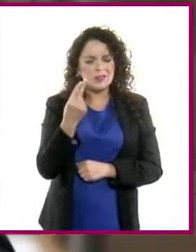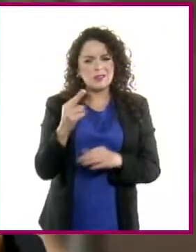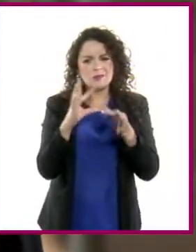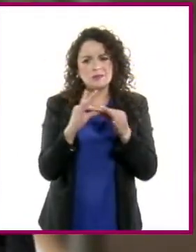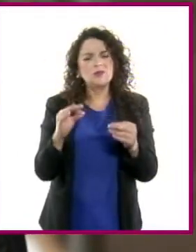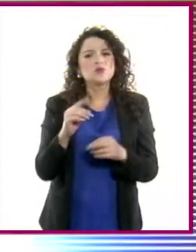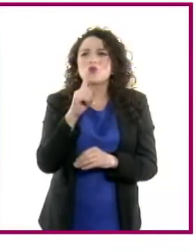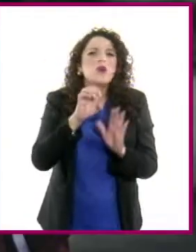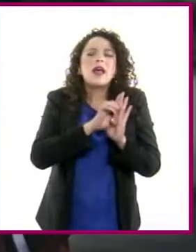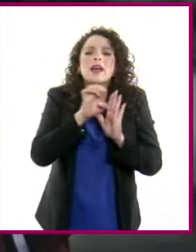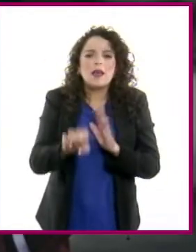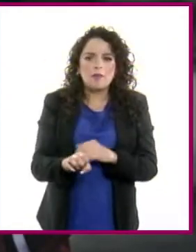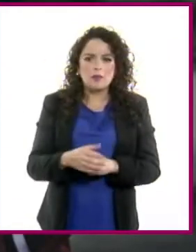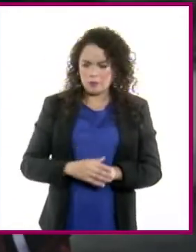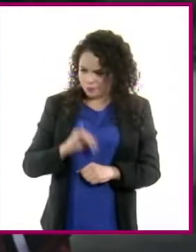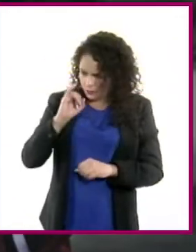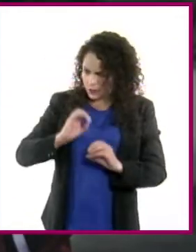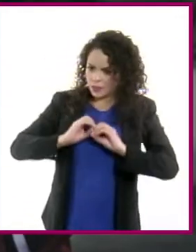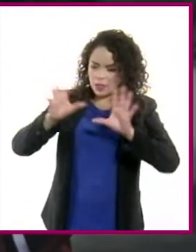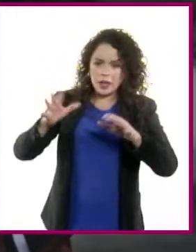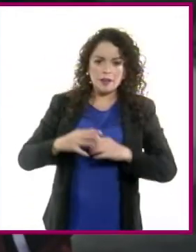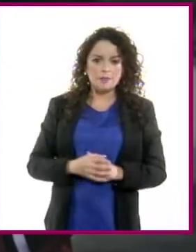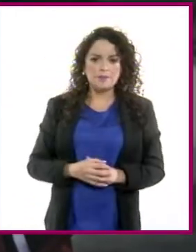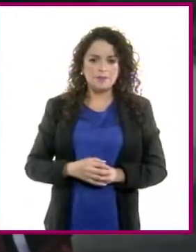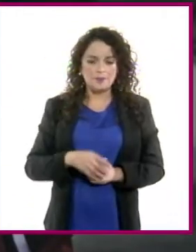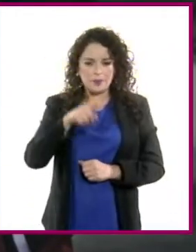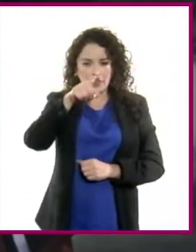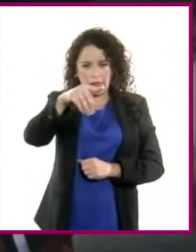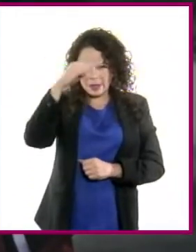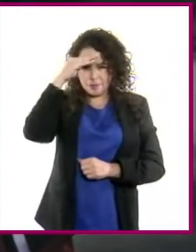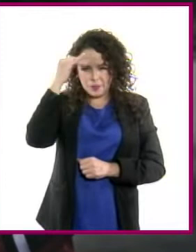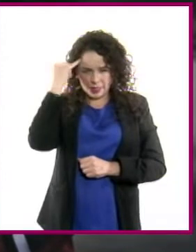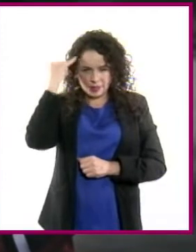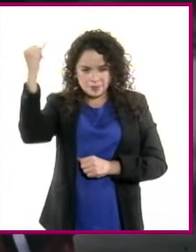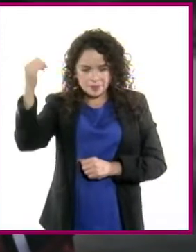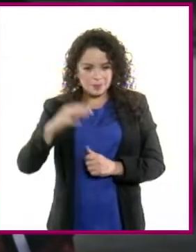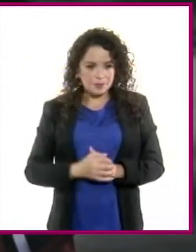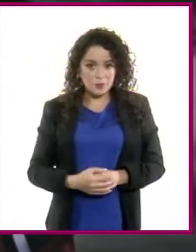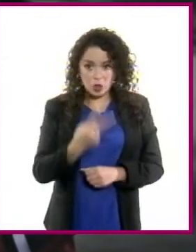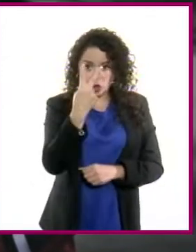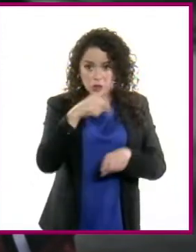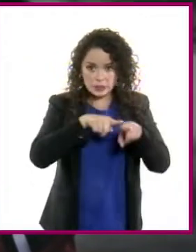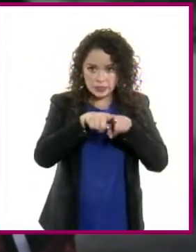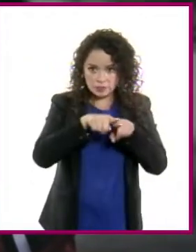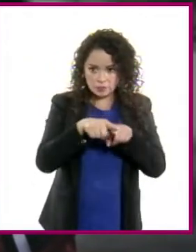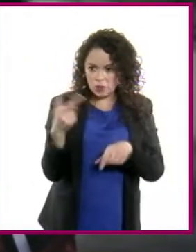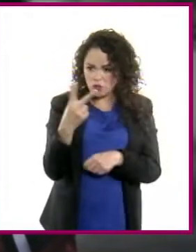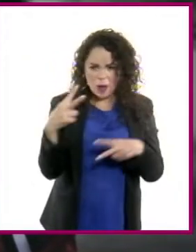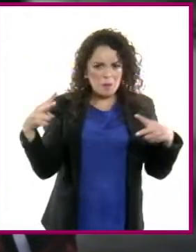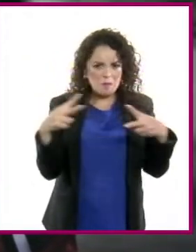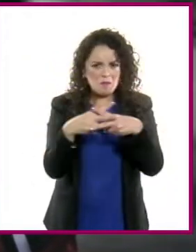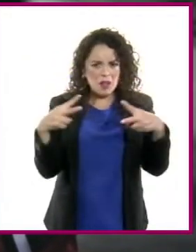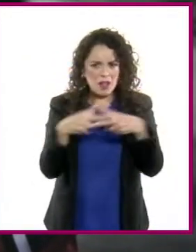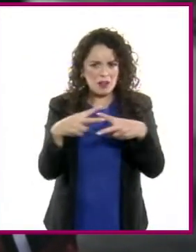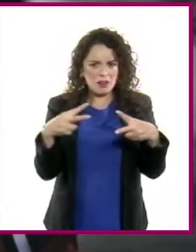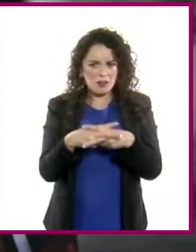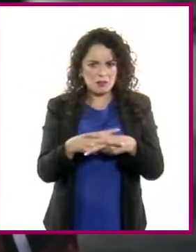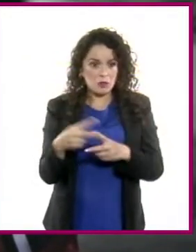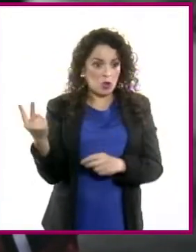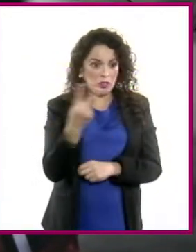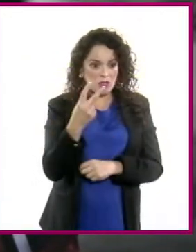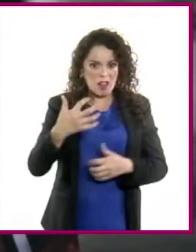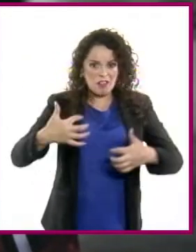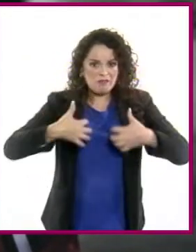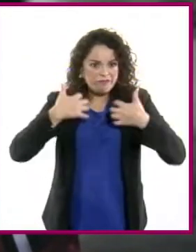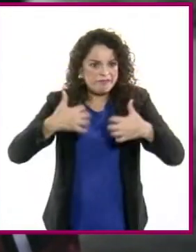Claro. Imaginen a dos hermanos que se pelean. Por más agresivos que se muestren el uno con